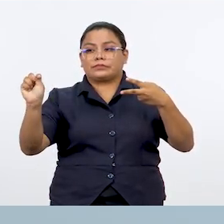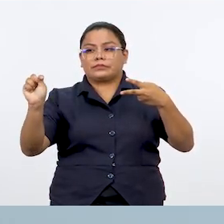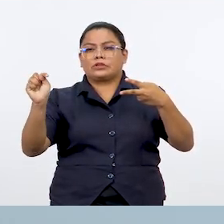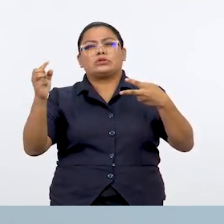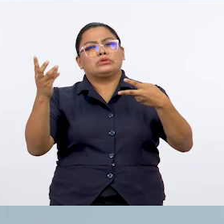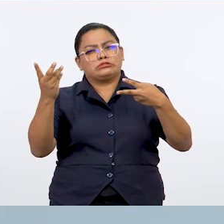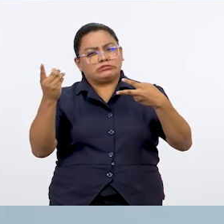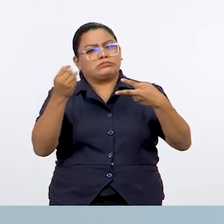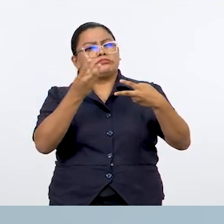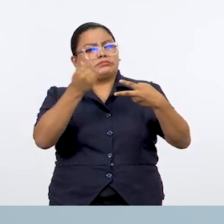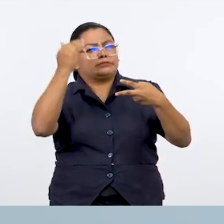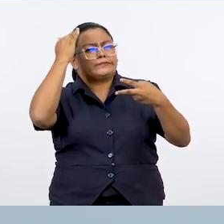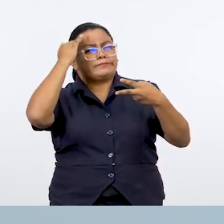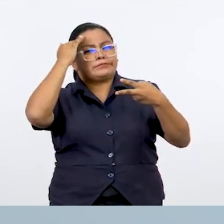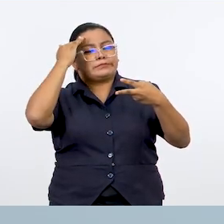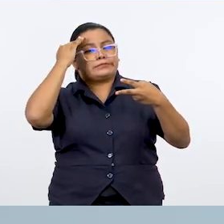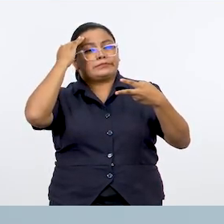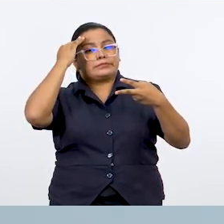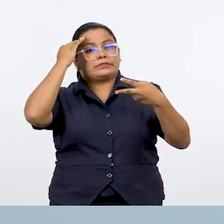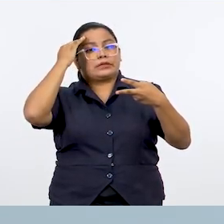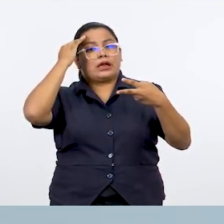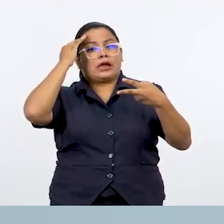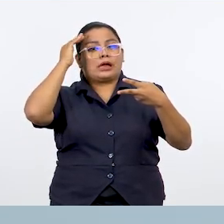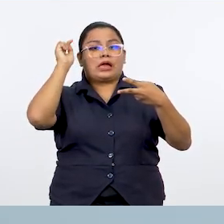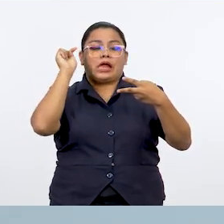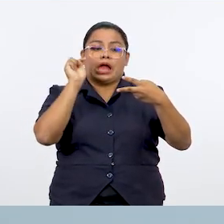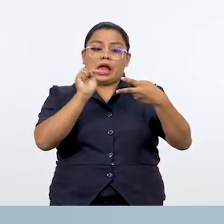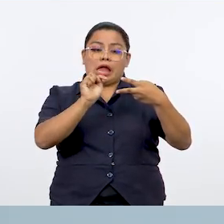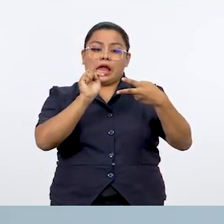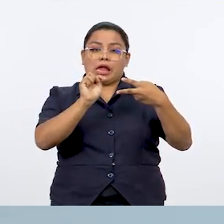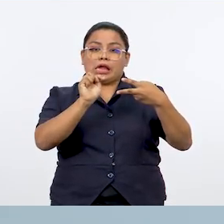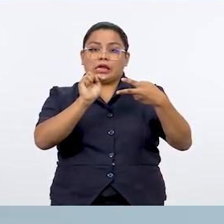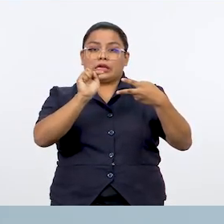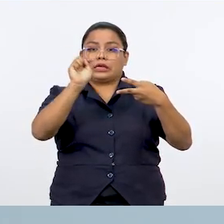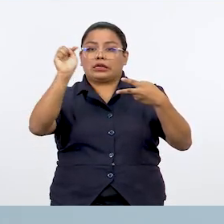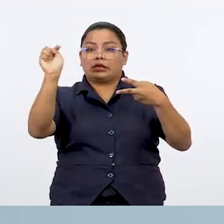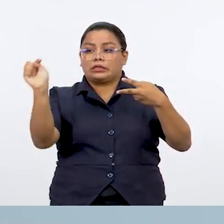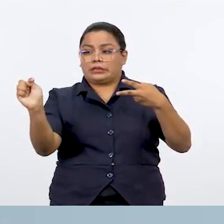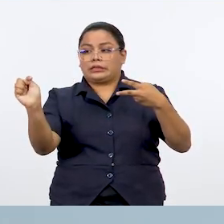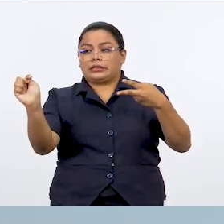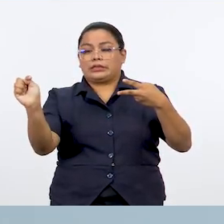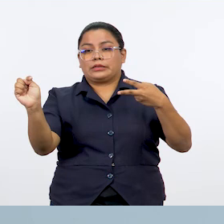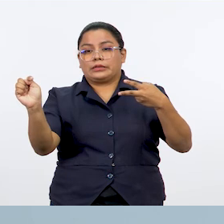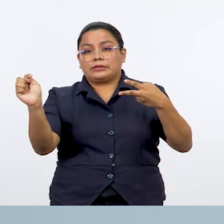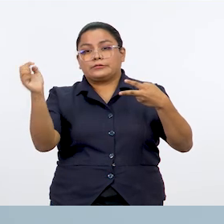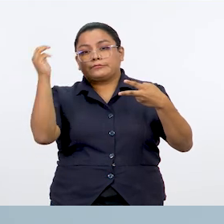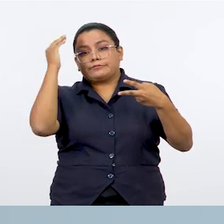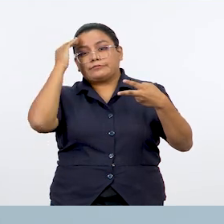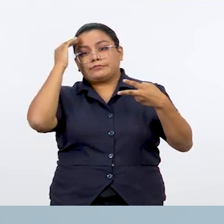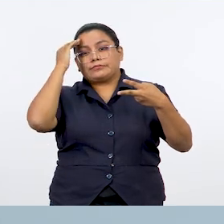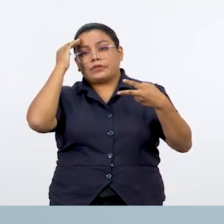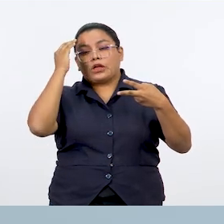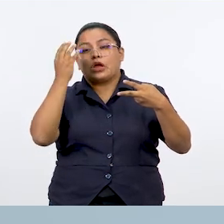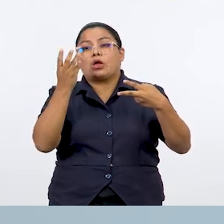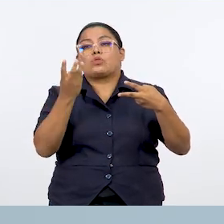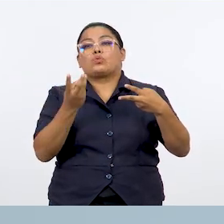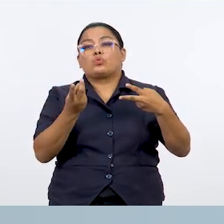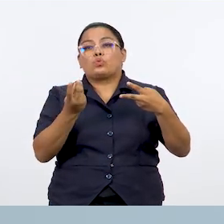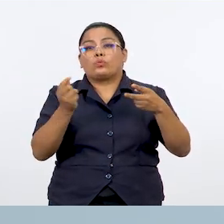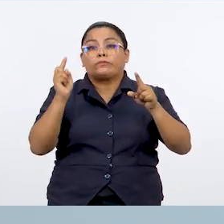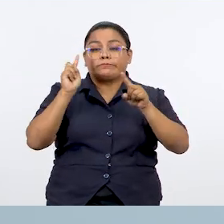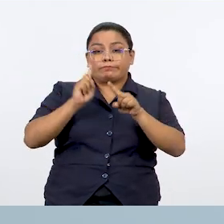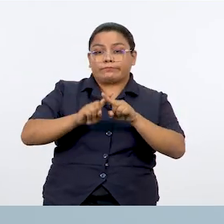todos los datos son conocidos, así que debemos identificar también por qué número